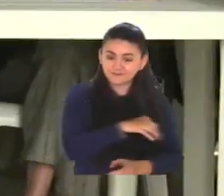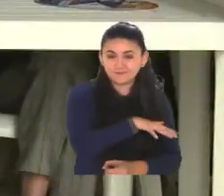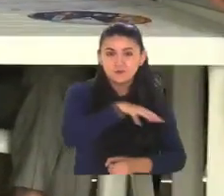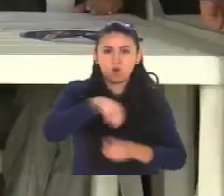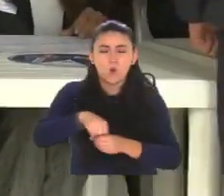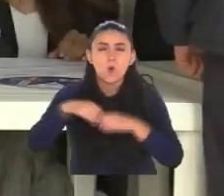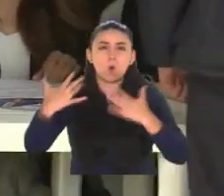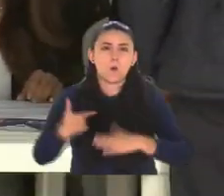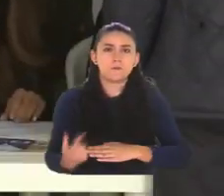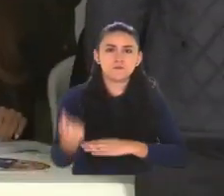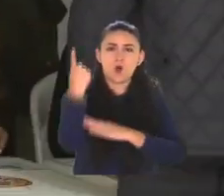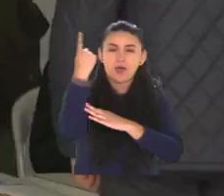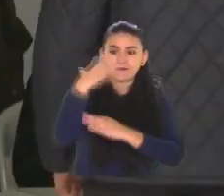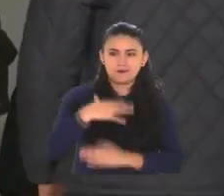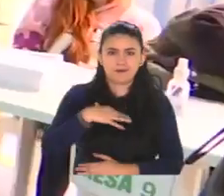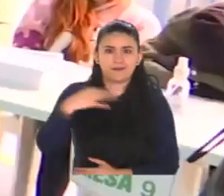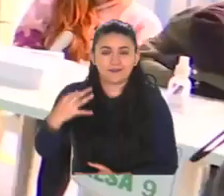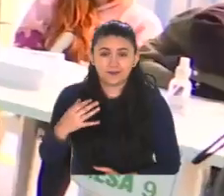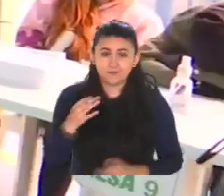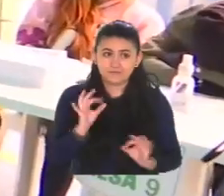política de colombia